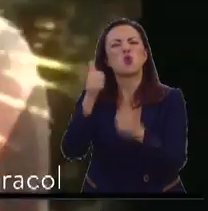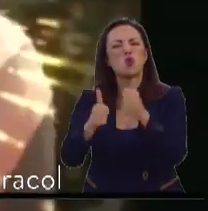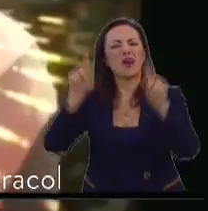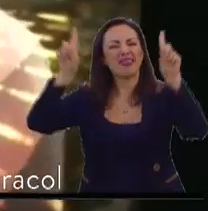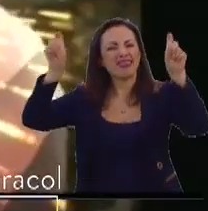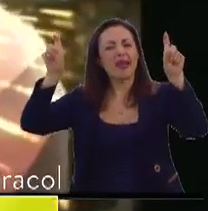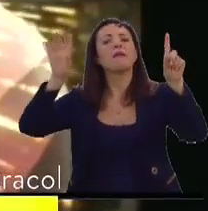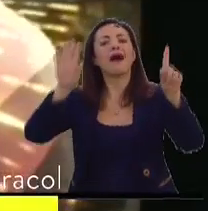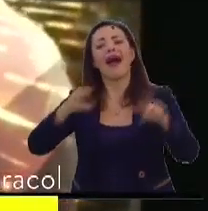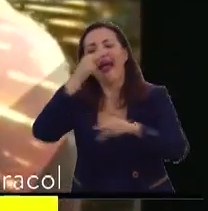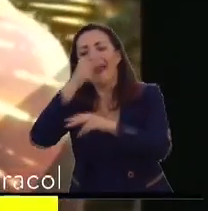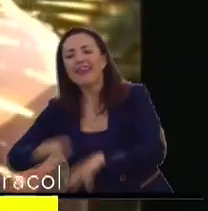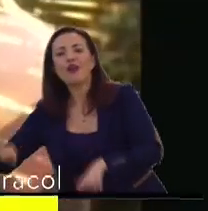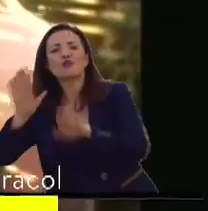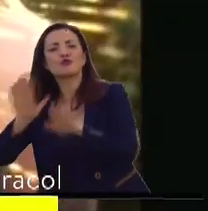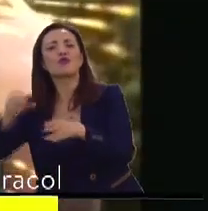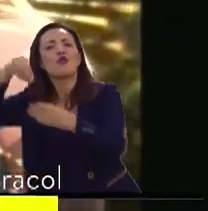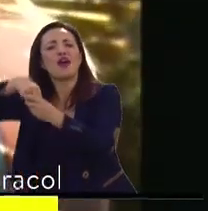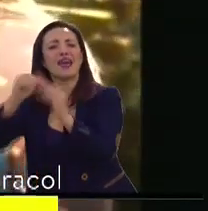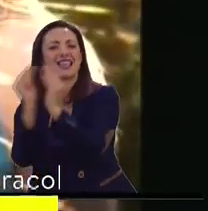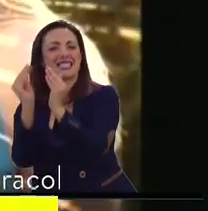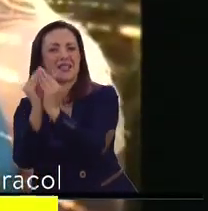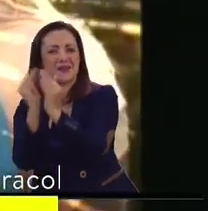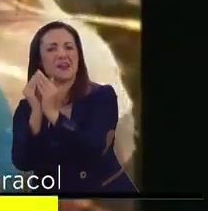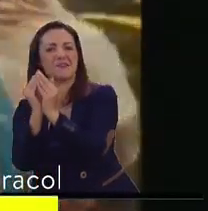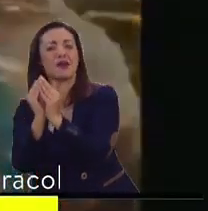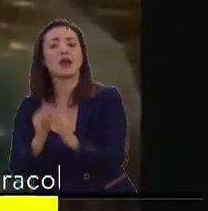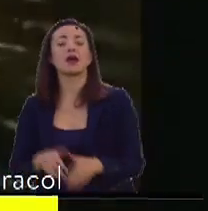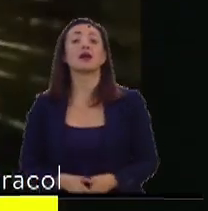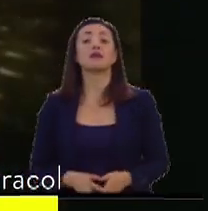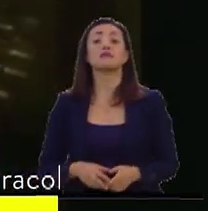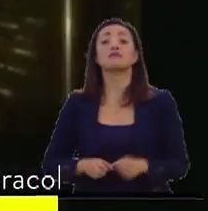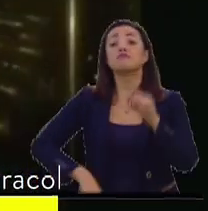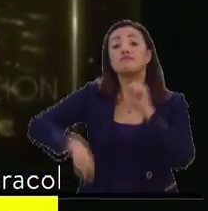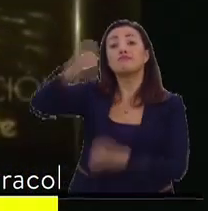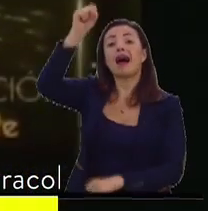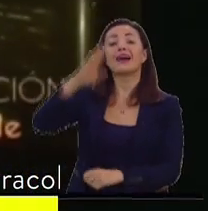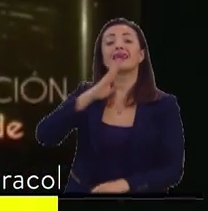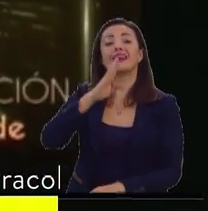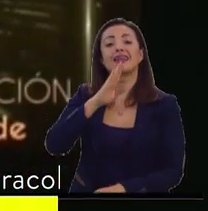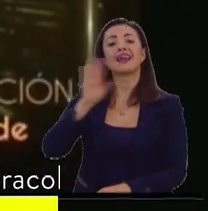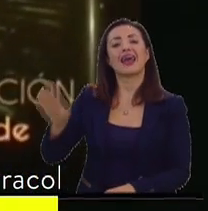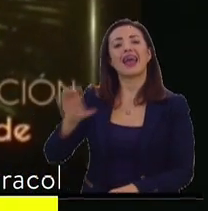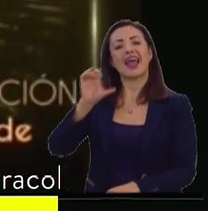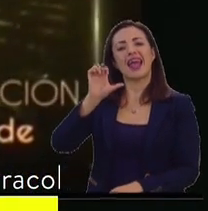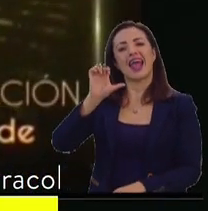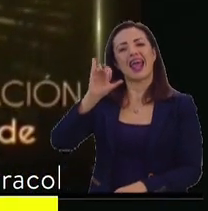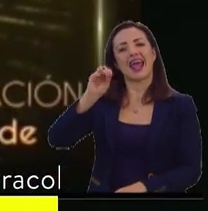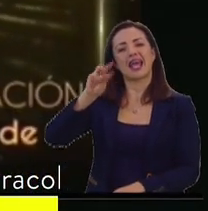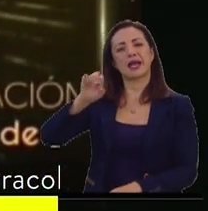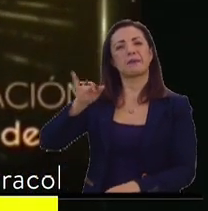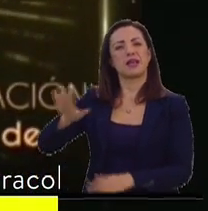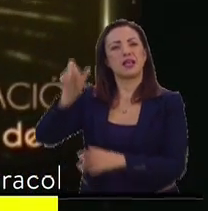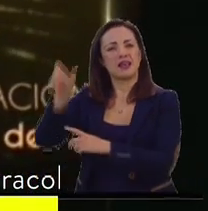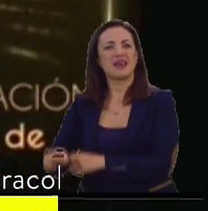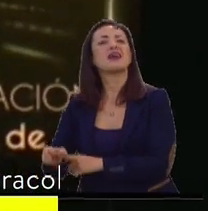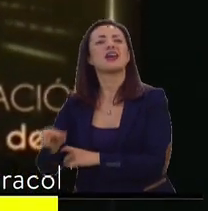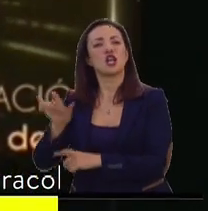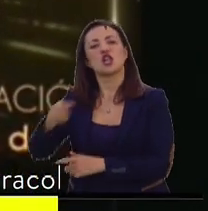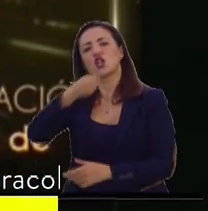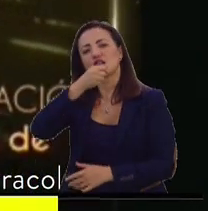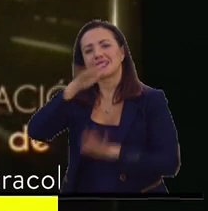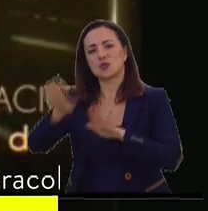El ganador en la categoría Reportaje o Crónica es Amy Ramírez Burgos de Noticias Caracol con